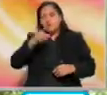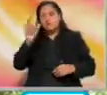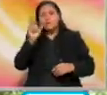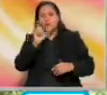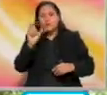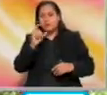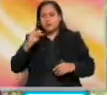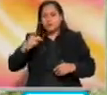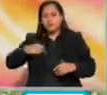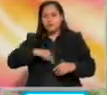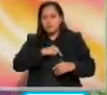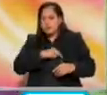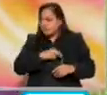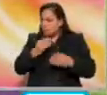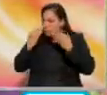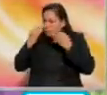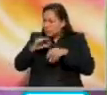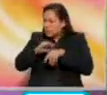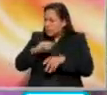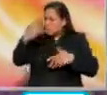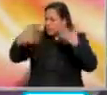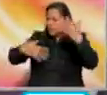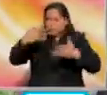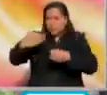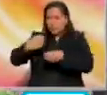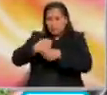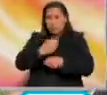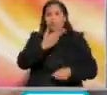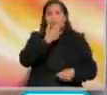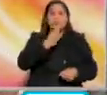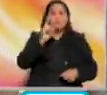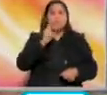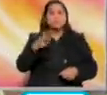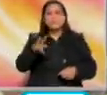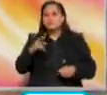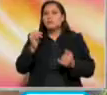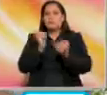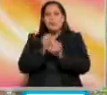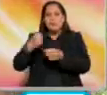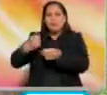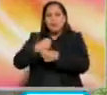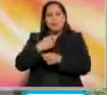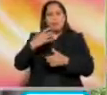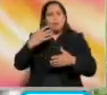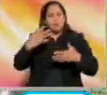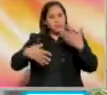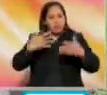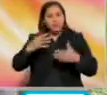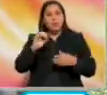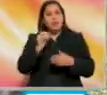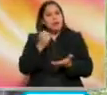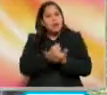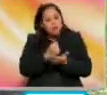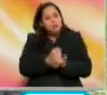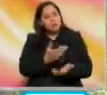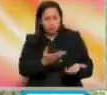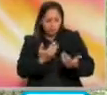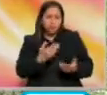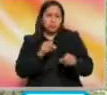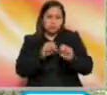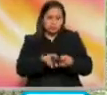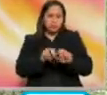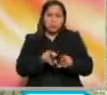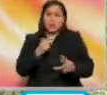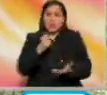una relación de violencia. Claro. Porque chicos y chicas viven relaciones violentas. La presión para tener relaciones sexuales. Decir,